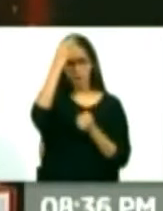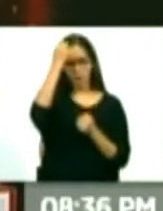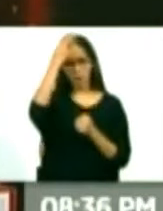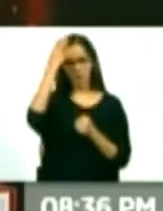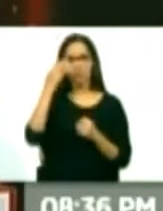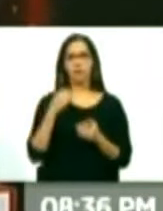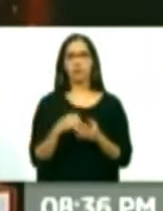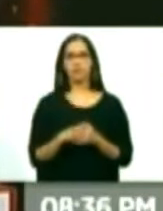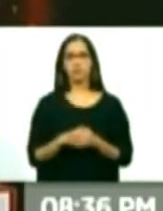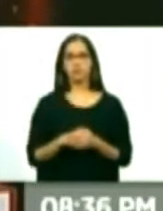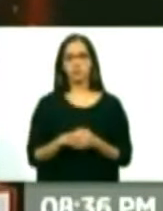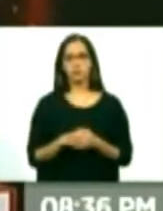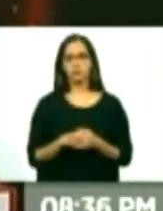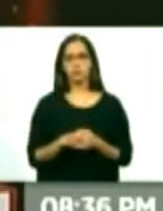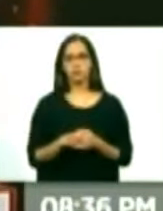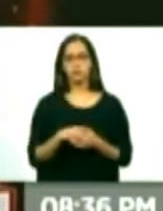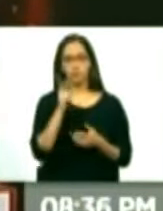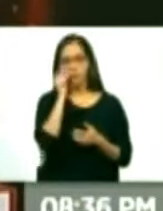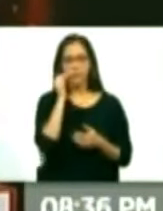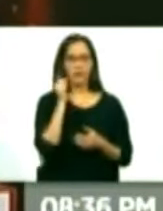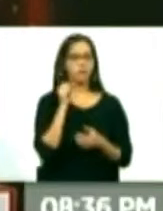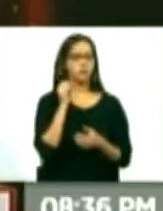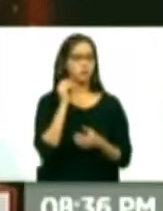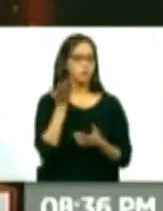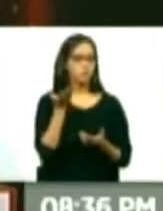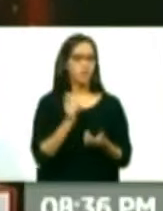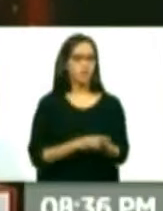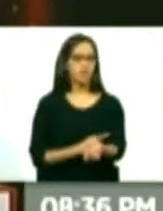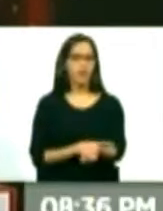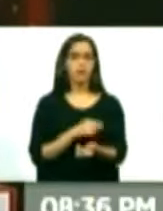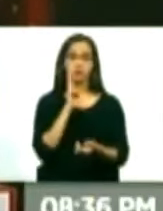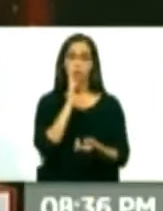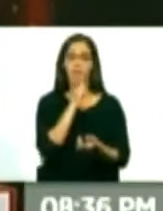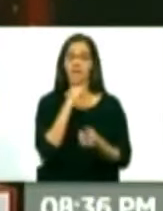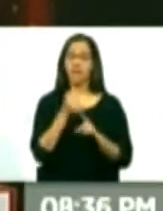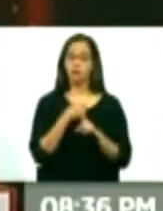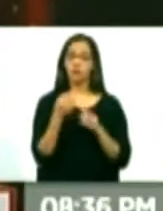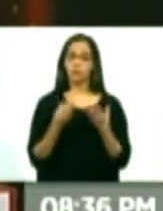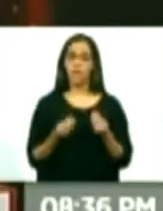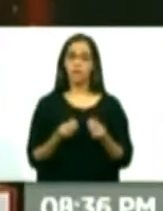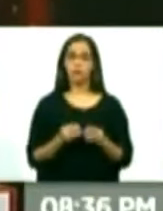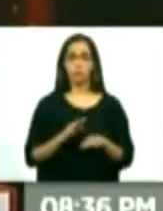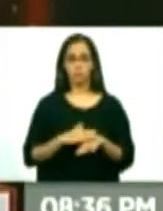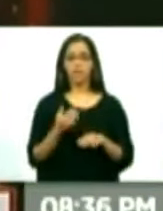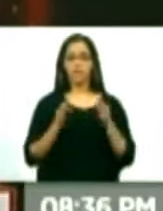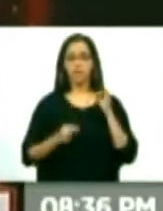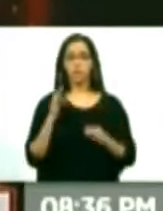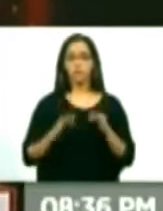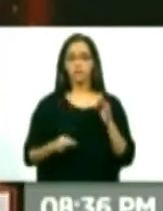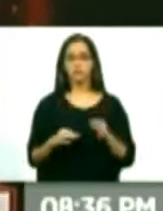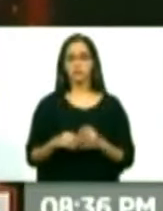de Robert, su papá, sus hermanos, pero a su madre que ha luchado tanto, ¿no?, porque haya justicia.